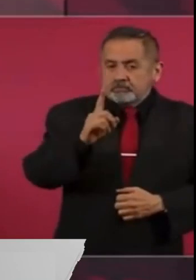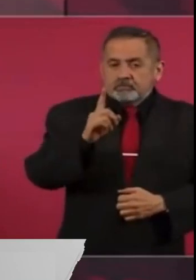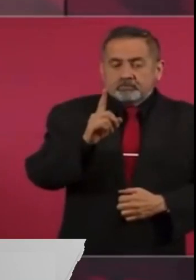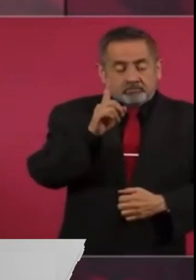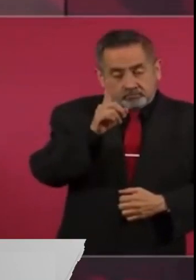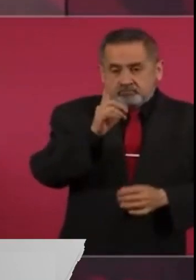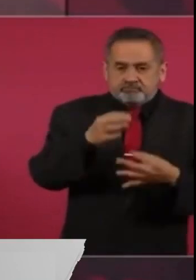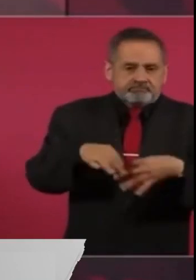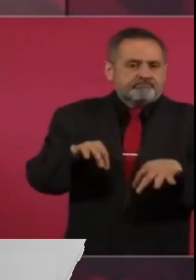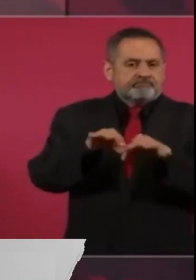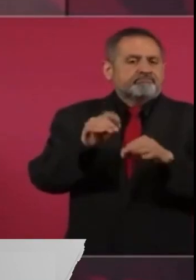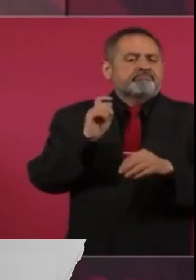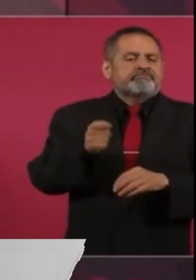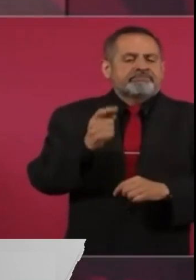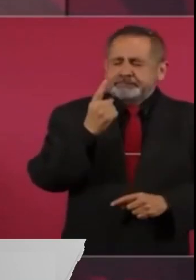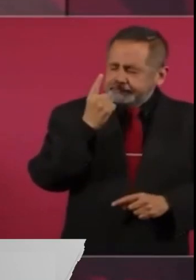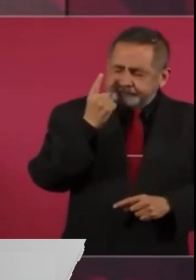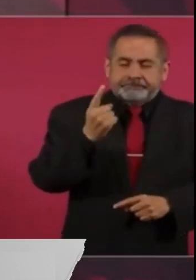importante